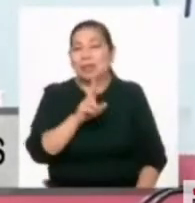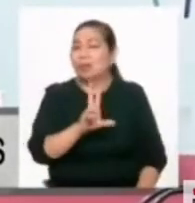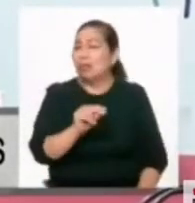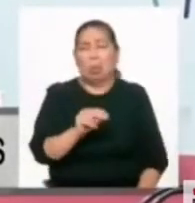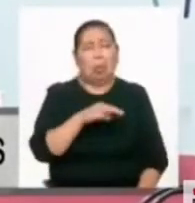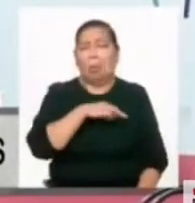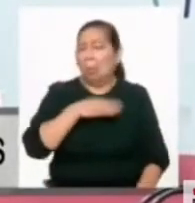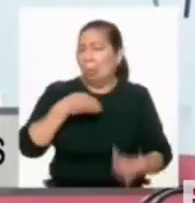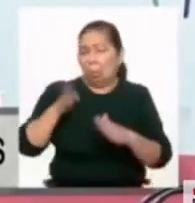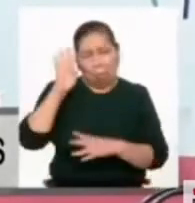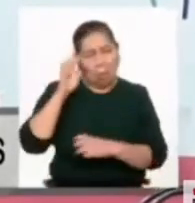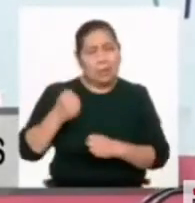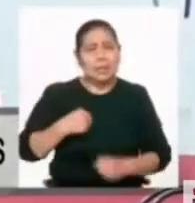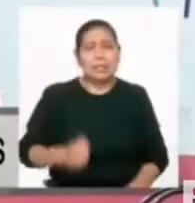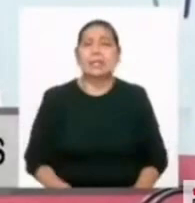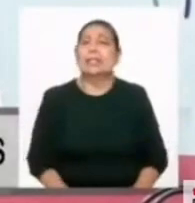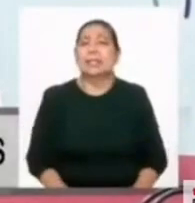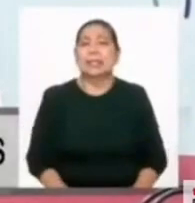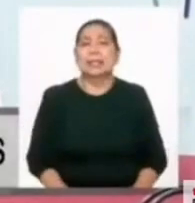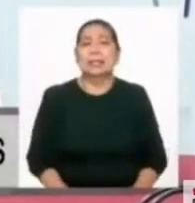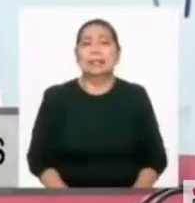No, el ministro del Interior no investiga eso.